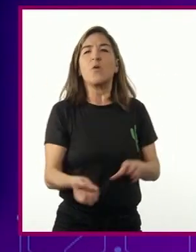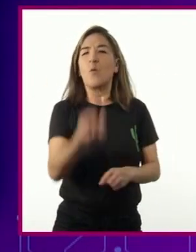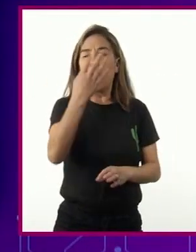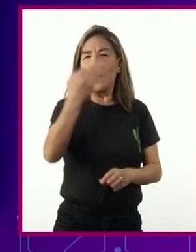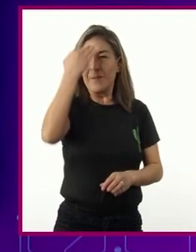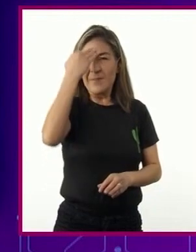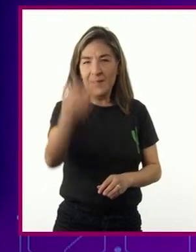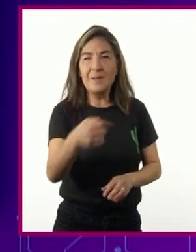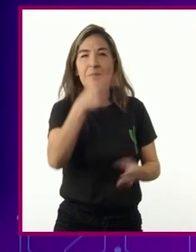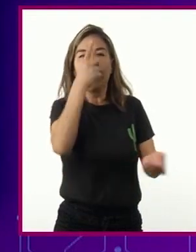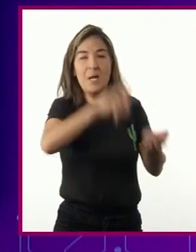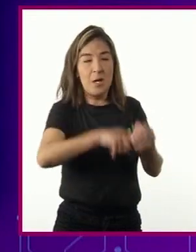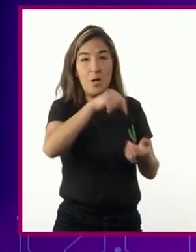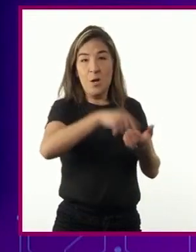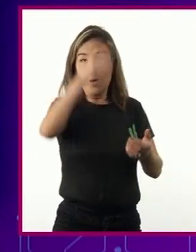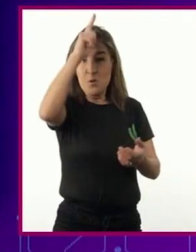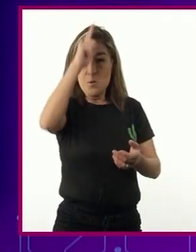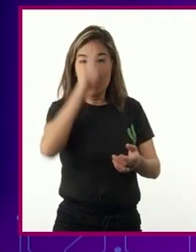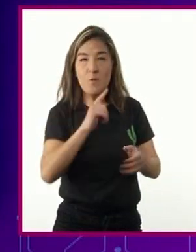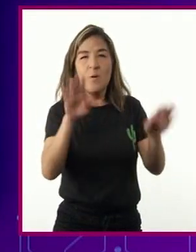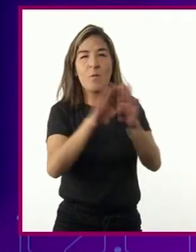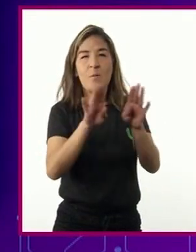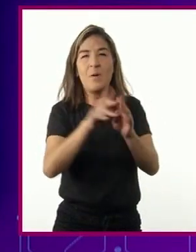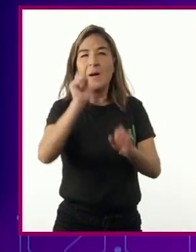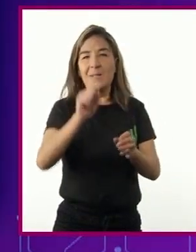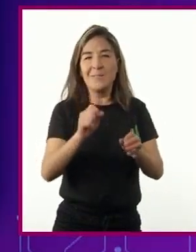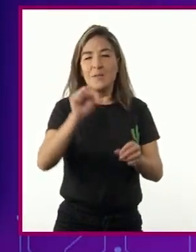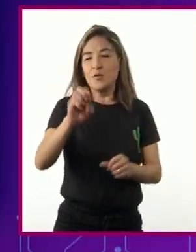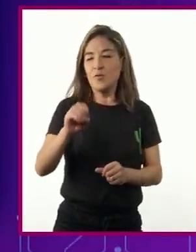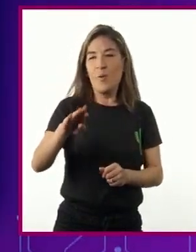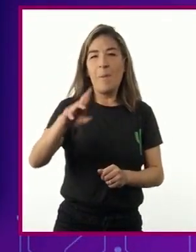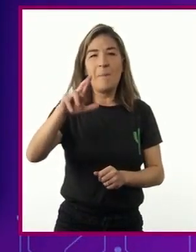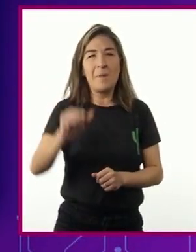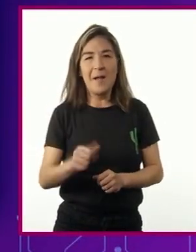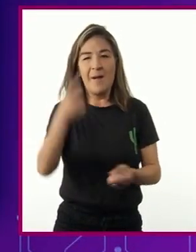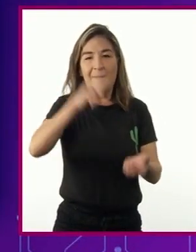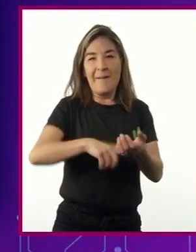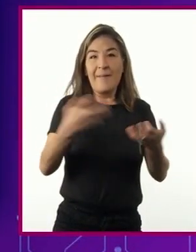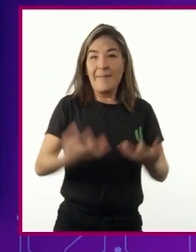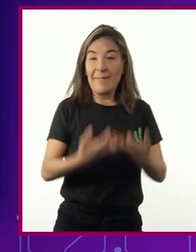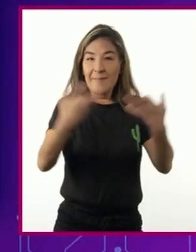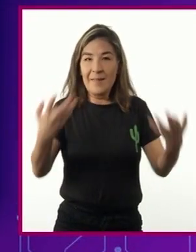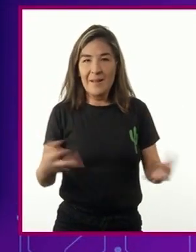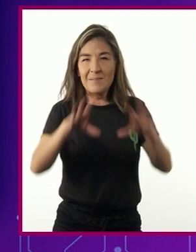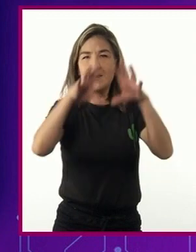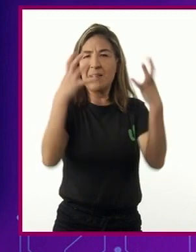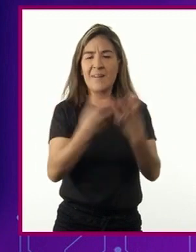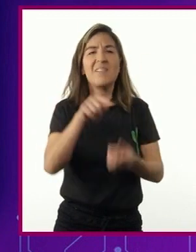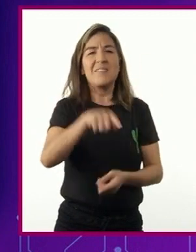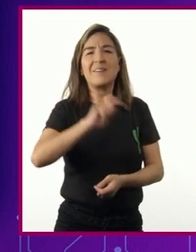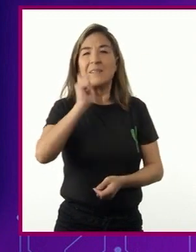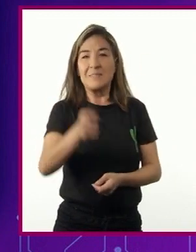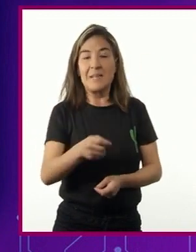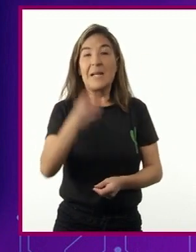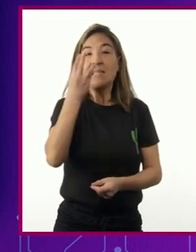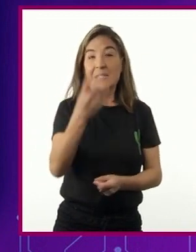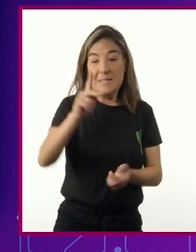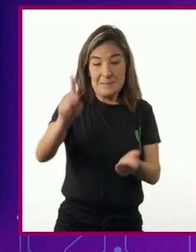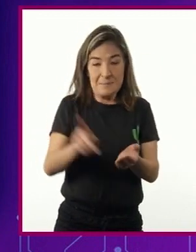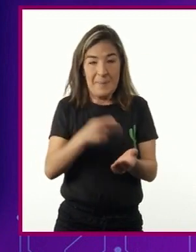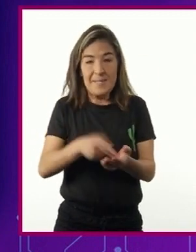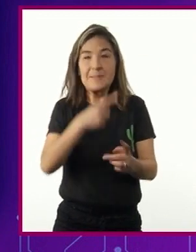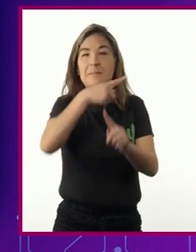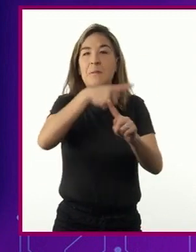la Luna en atravesar la sombra de la Tierra, calculó que la Tierra era 3 veces y